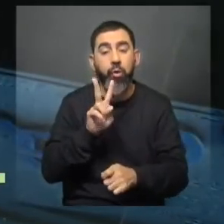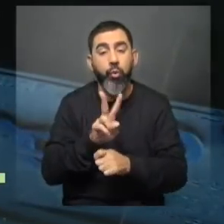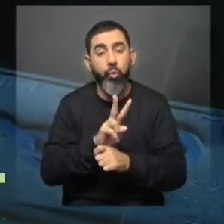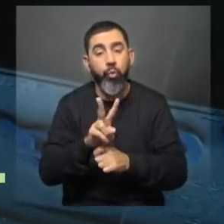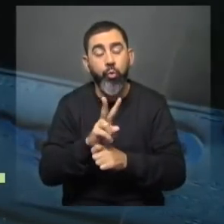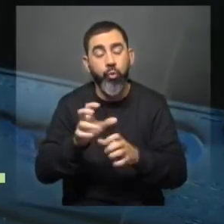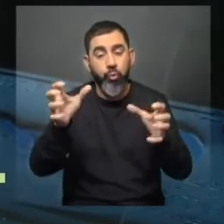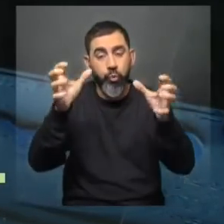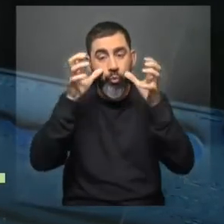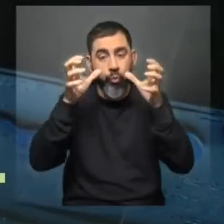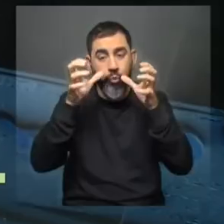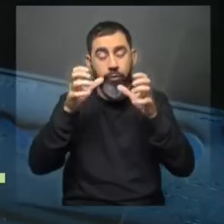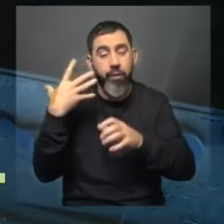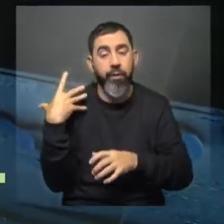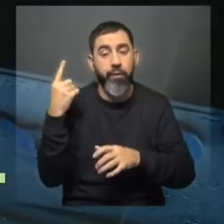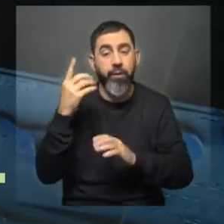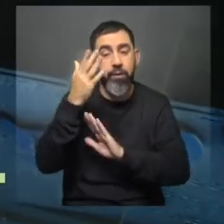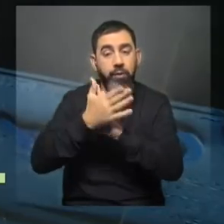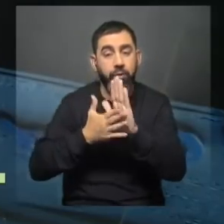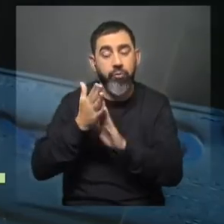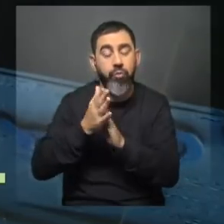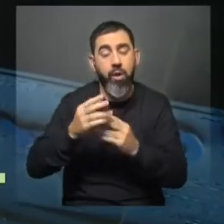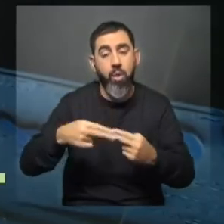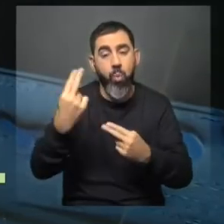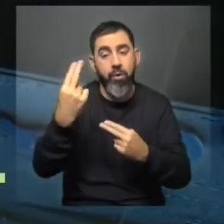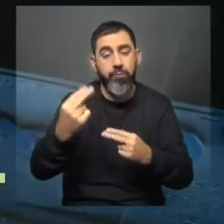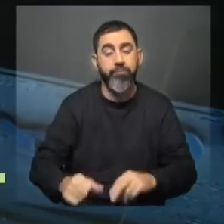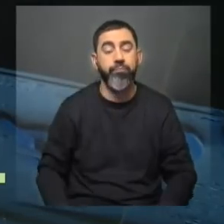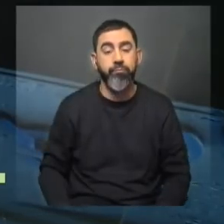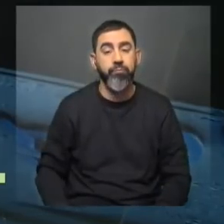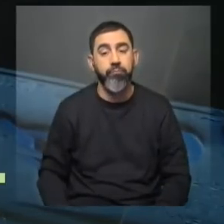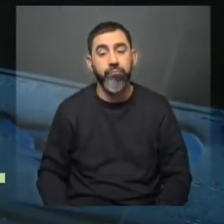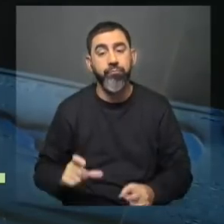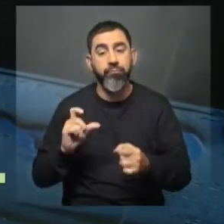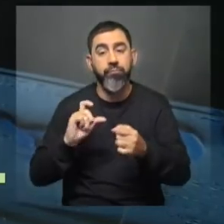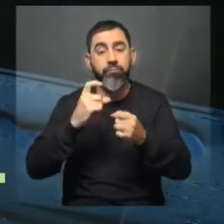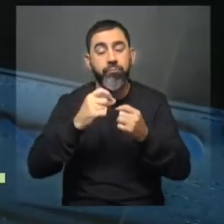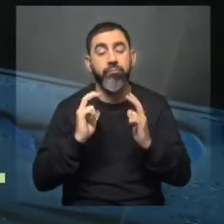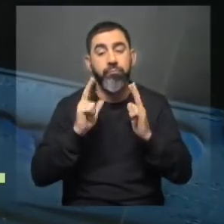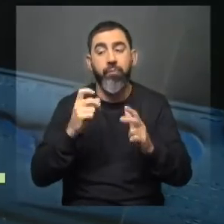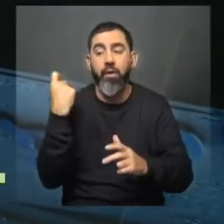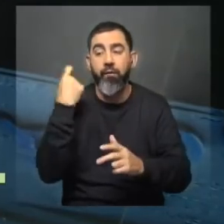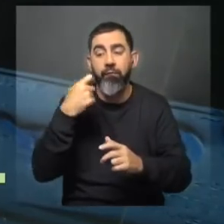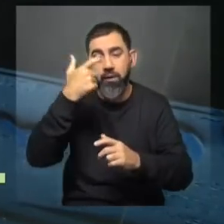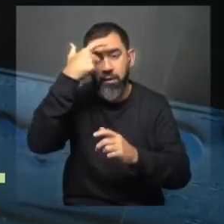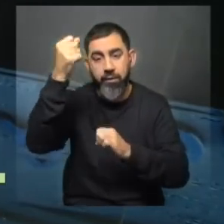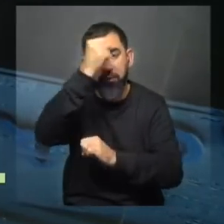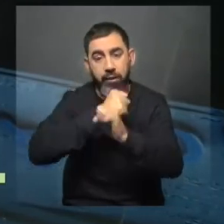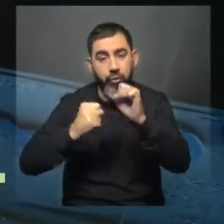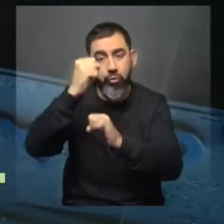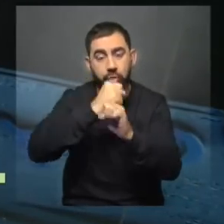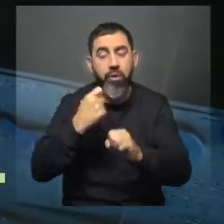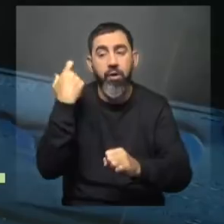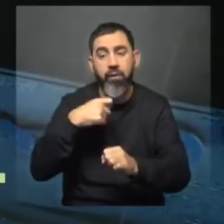de riesgo y llevar adelante por la dirección Nacional de aduanas afirma que se carece de tecnología y también